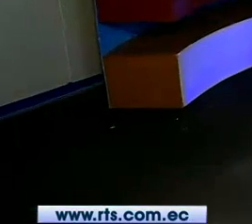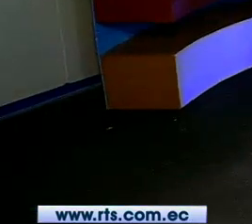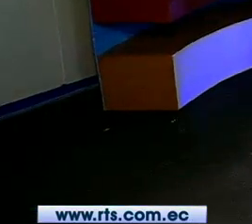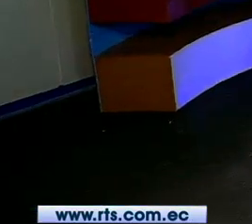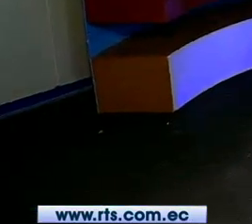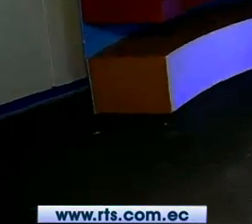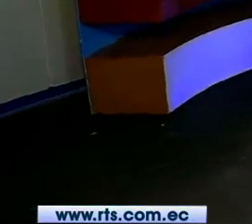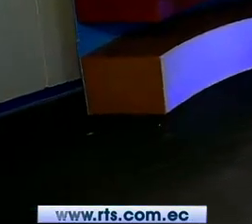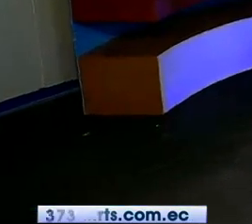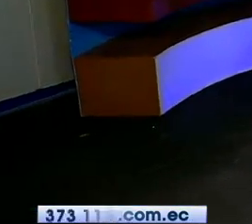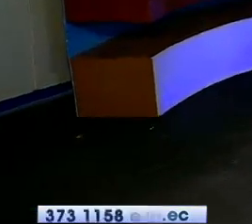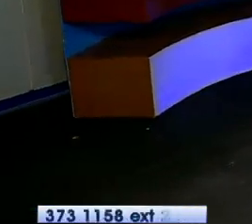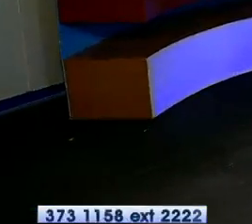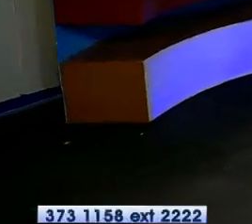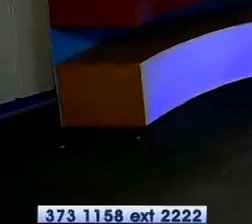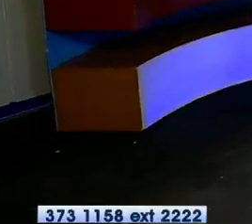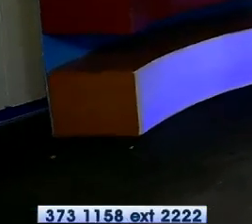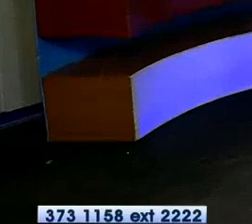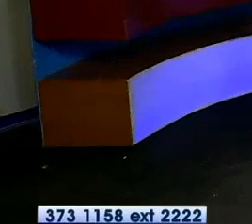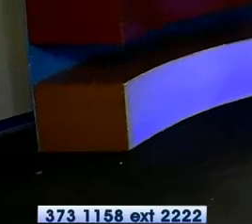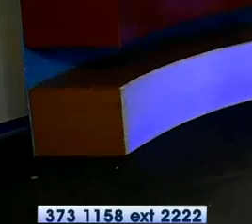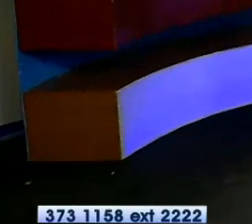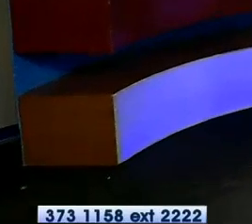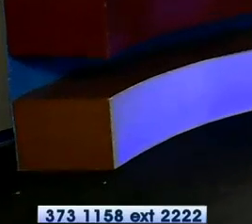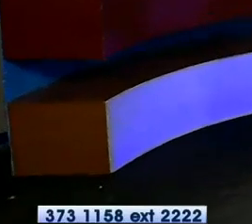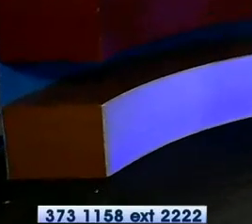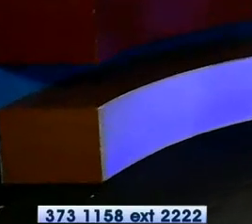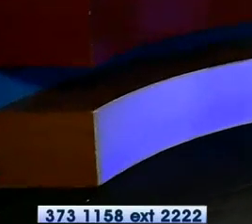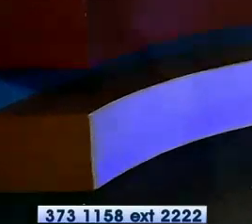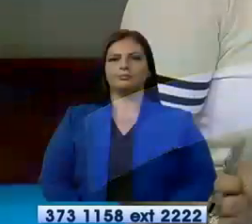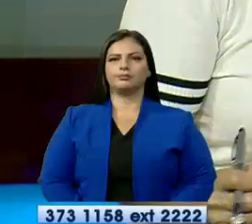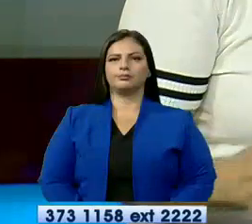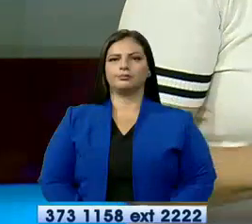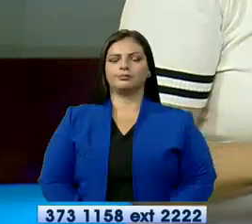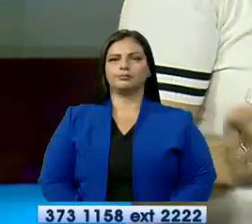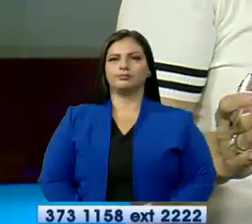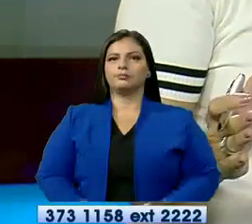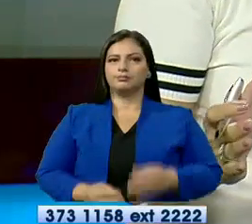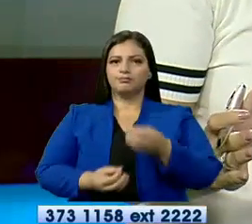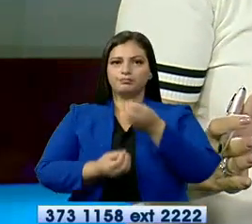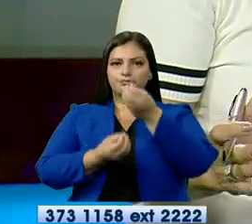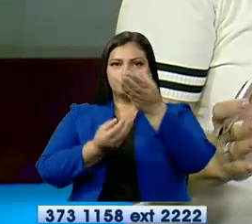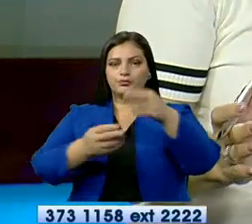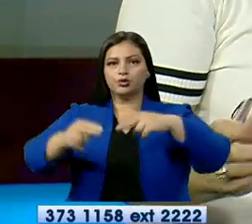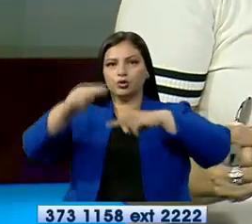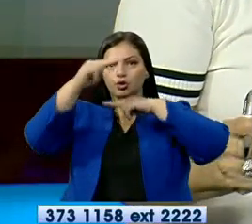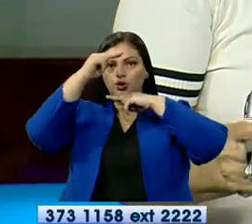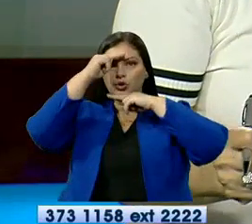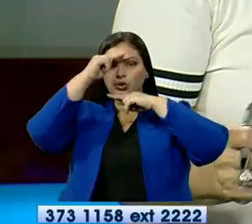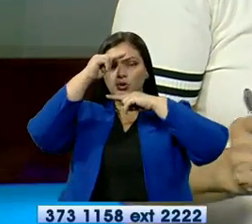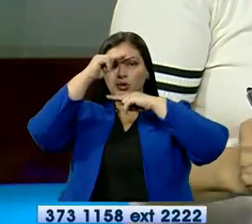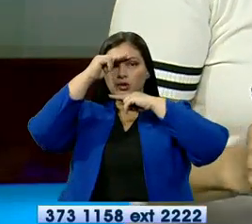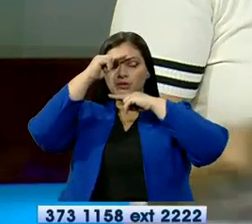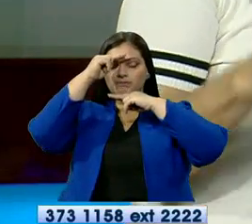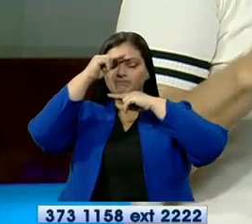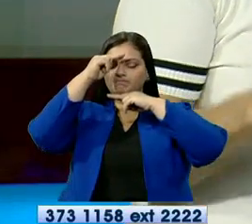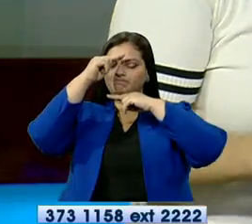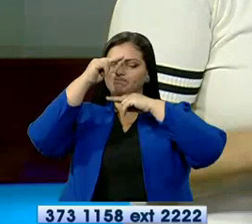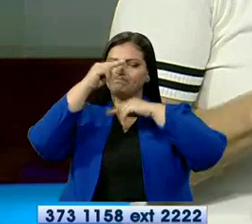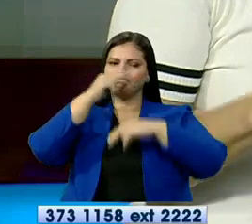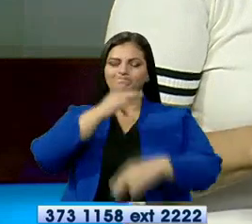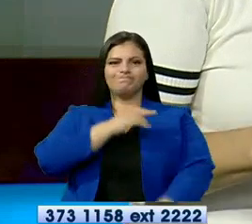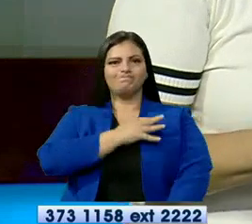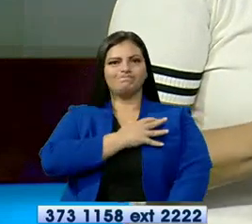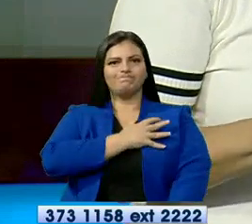Amigos, gracias por continuar en nuestra sintonía y ahora quiero contarles una terrible noticia, y es que un accidente